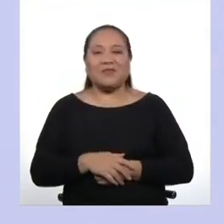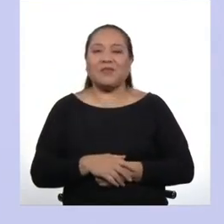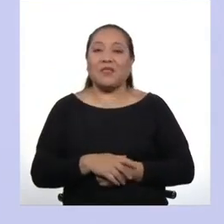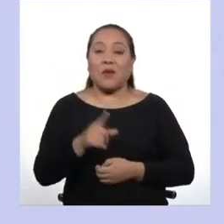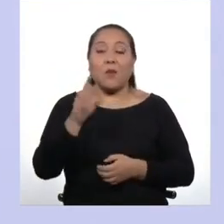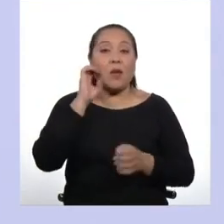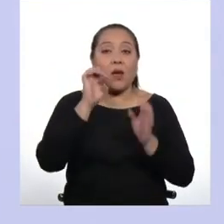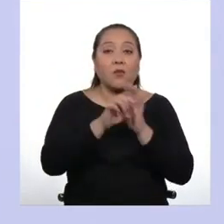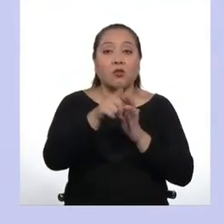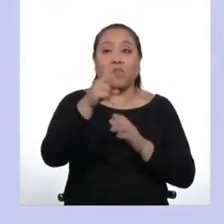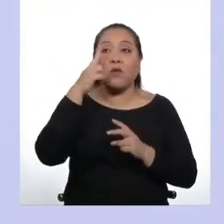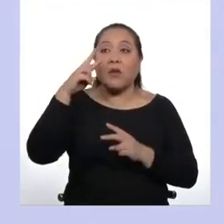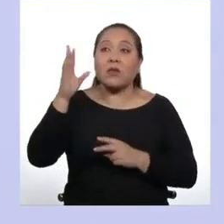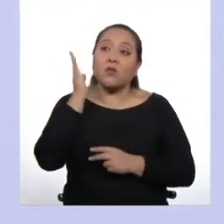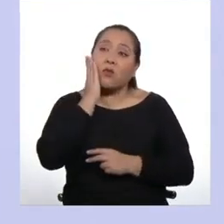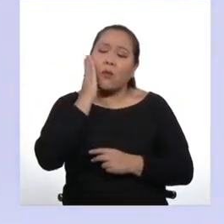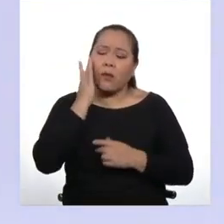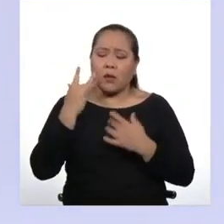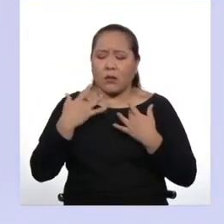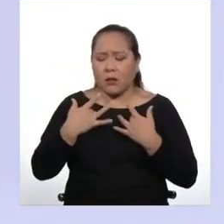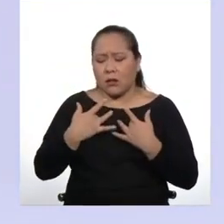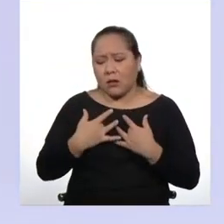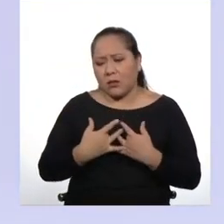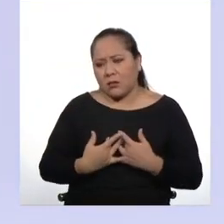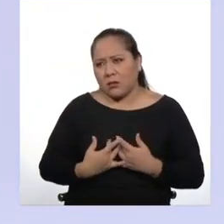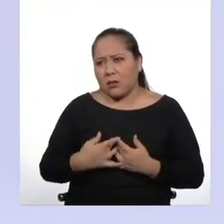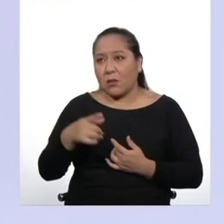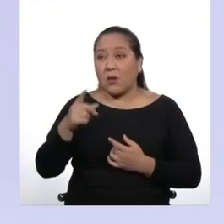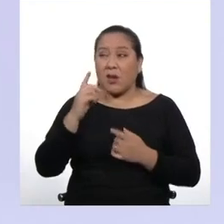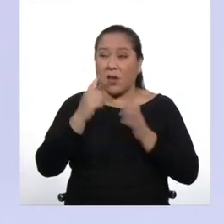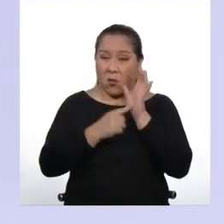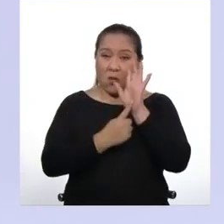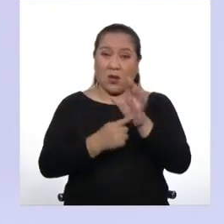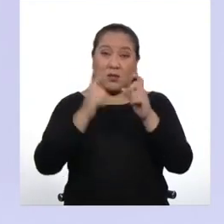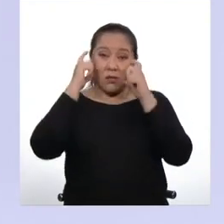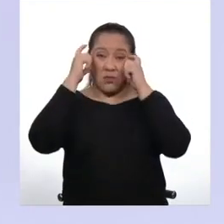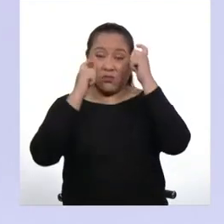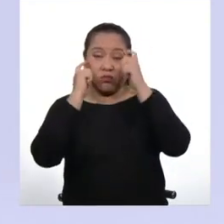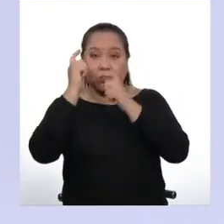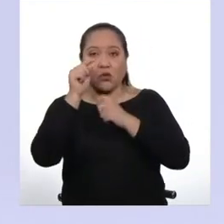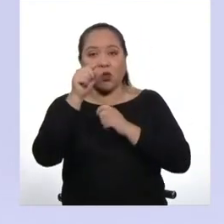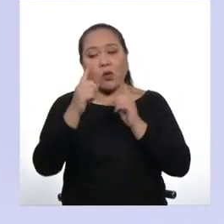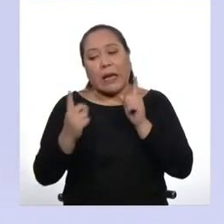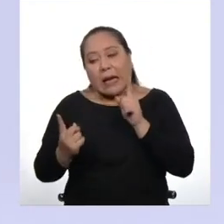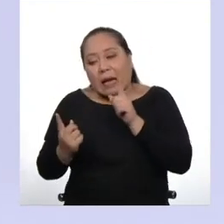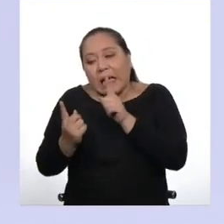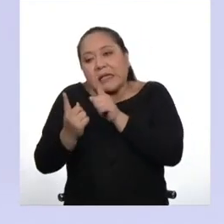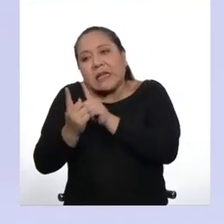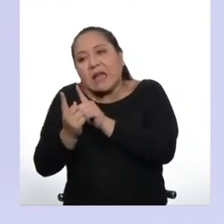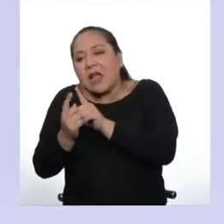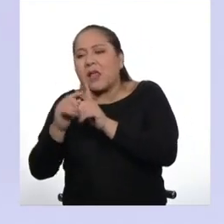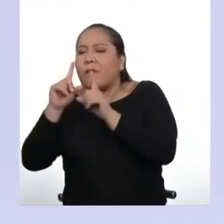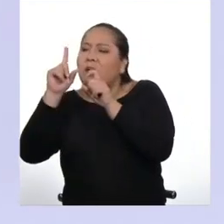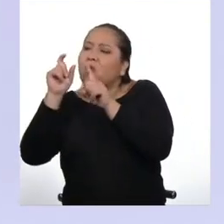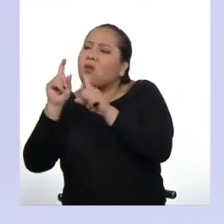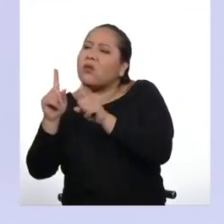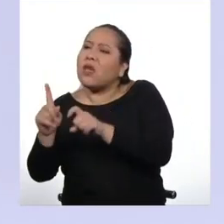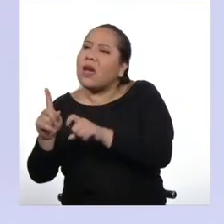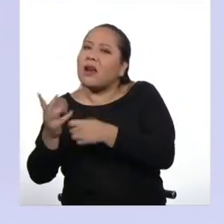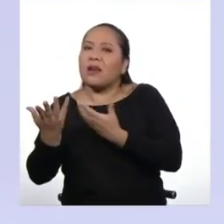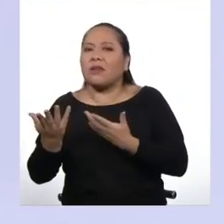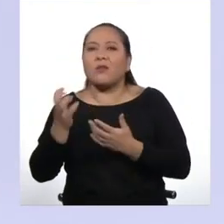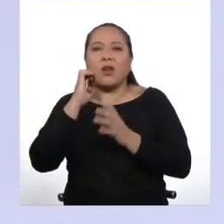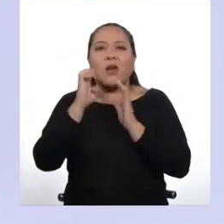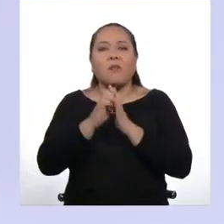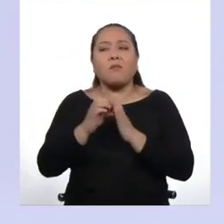ejemplo, si ves que tu mamá está triste porque muestra esa emoción, entonces tienes que acercarte y preguntarle algo